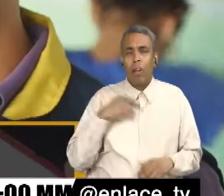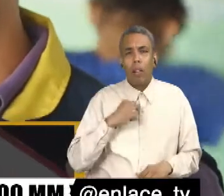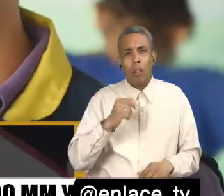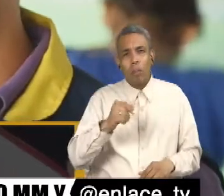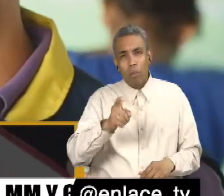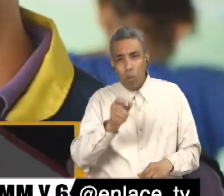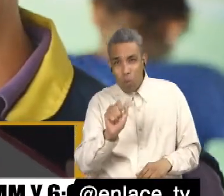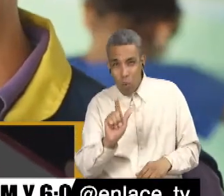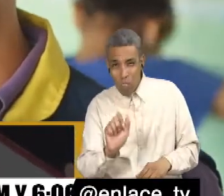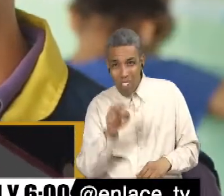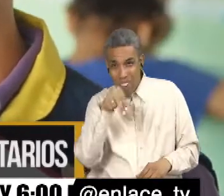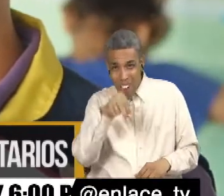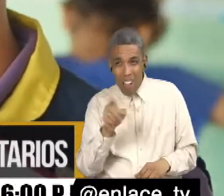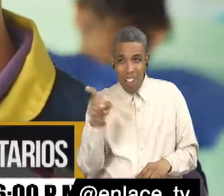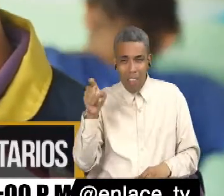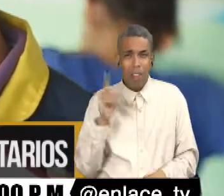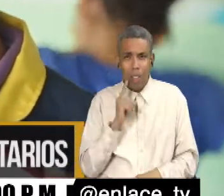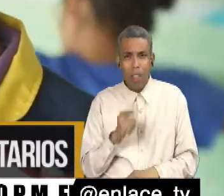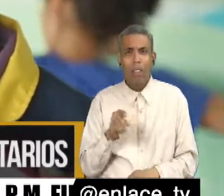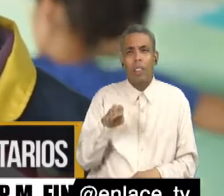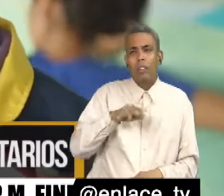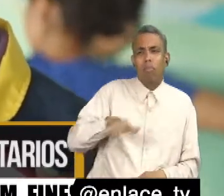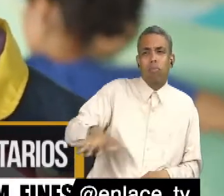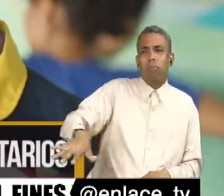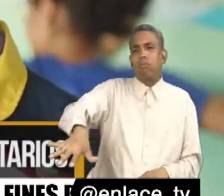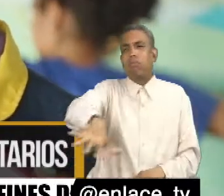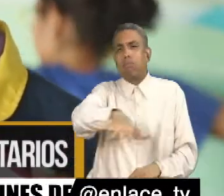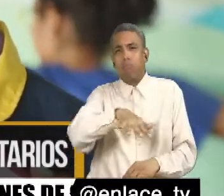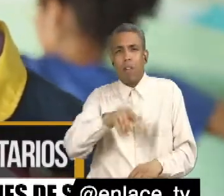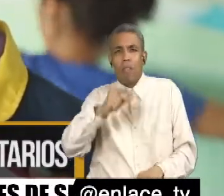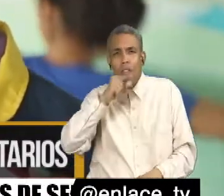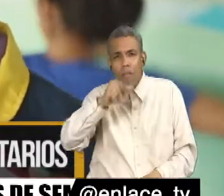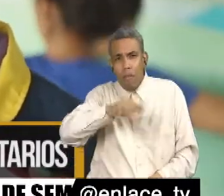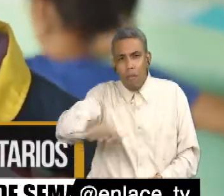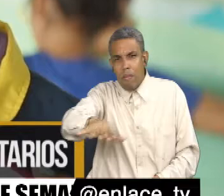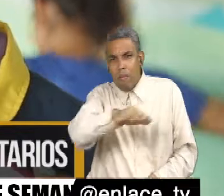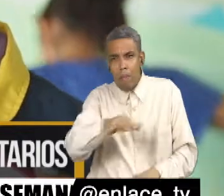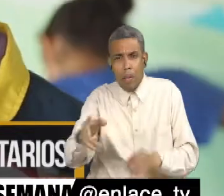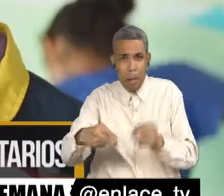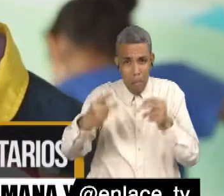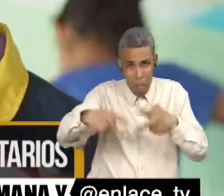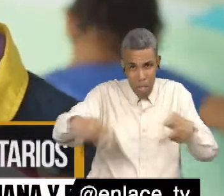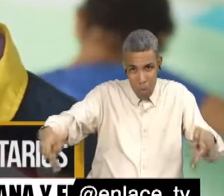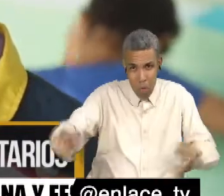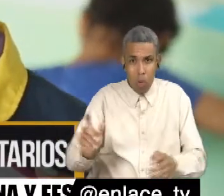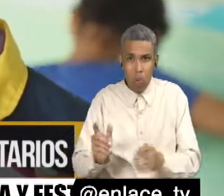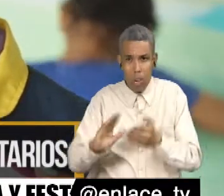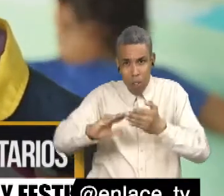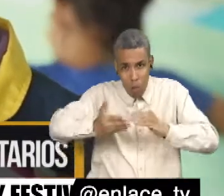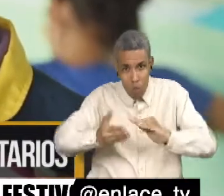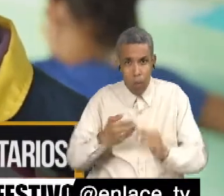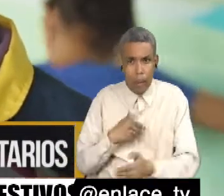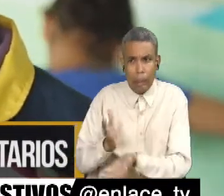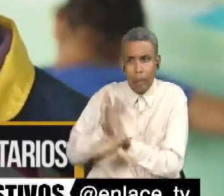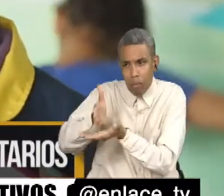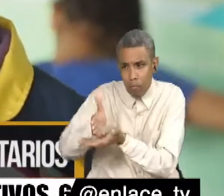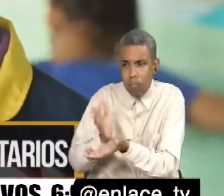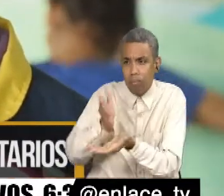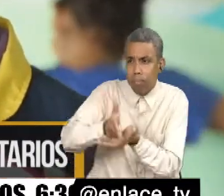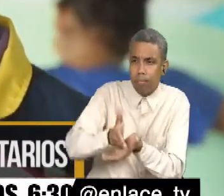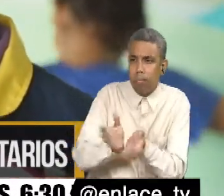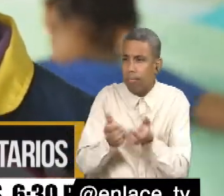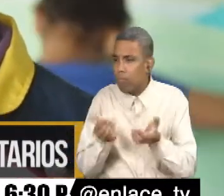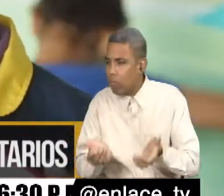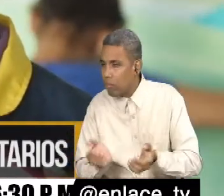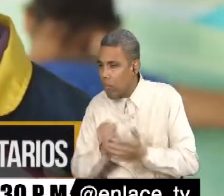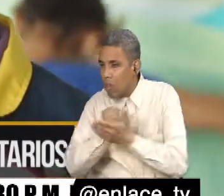funcionarios de la misma administración municipal haciendo presencia, visitando las personas, haciendo los respectivos censos para poder brindar estas